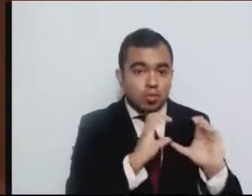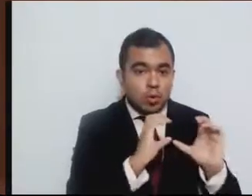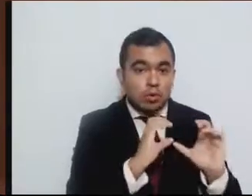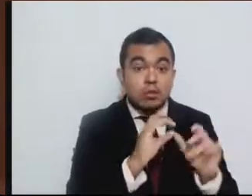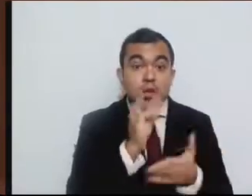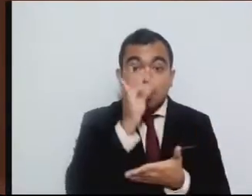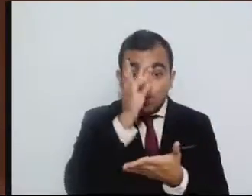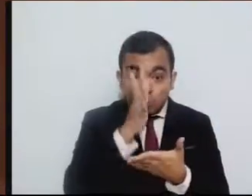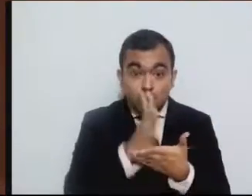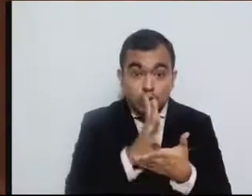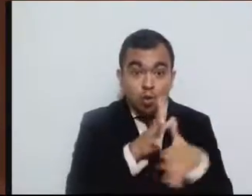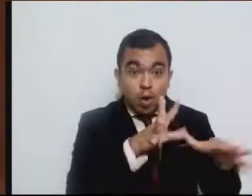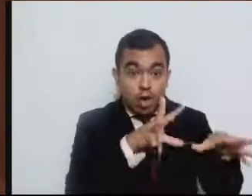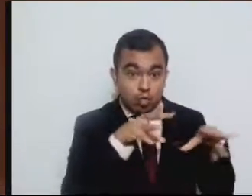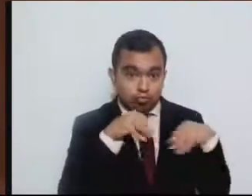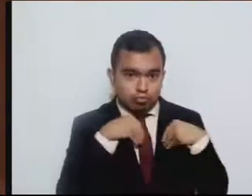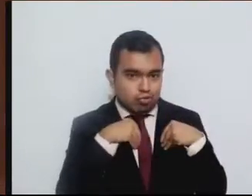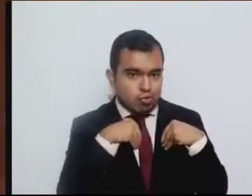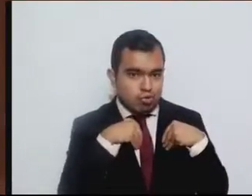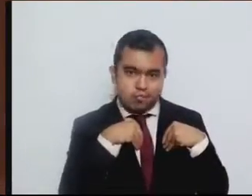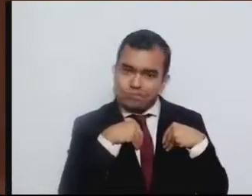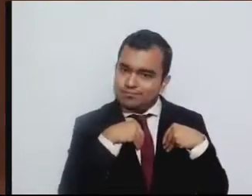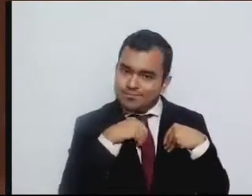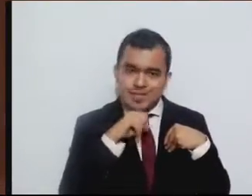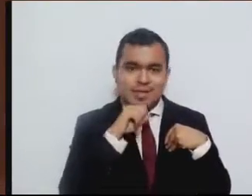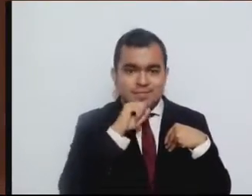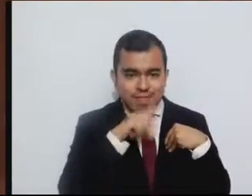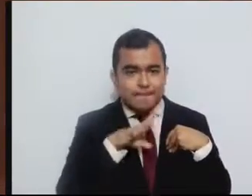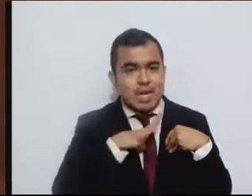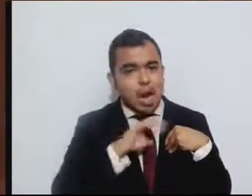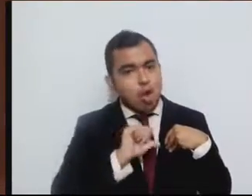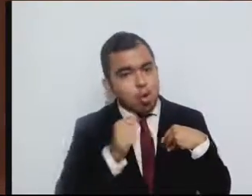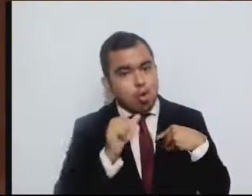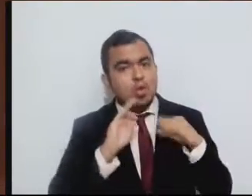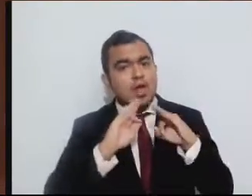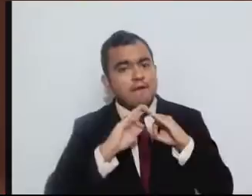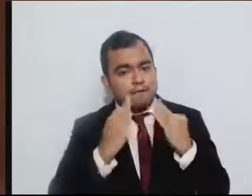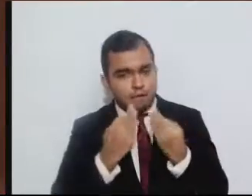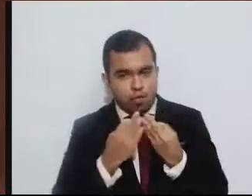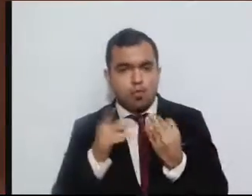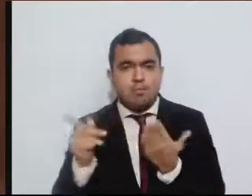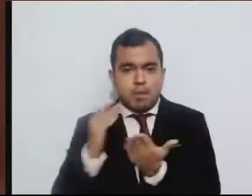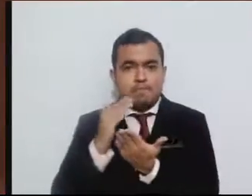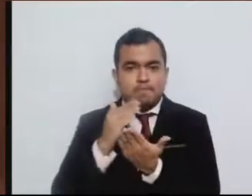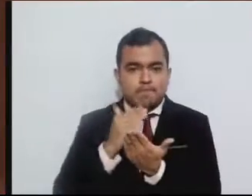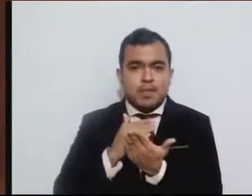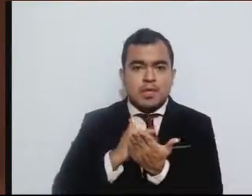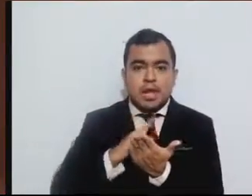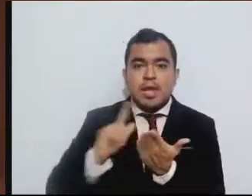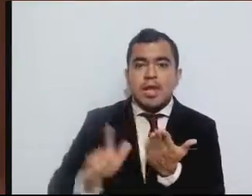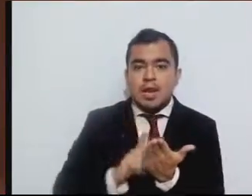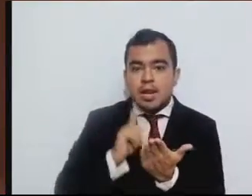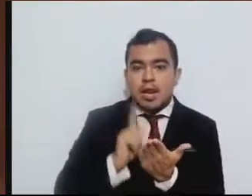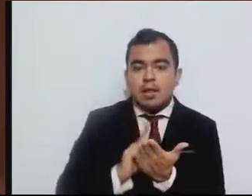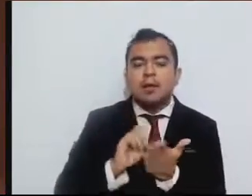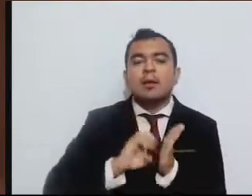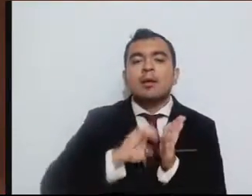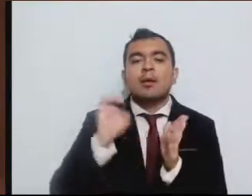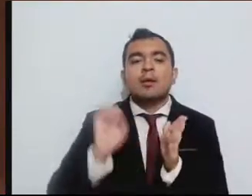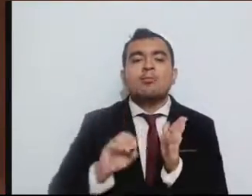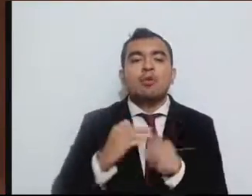adopciones. También existen otras formas que contempla la ley, como la figura de las familias de